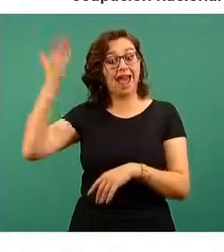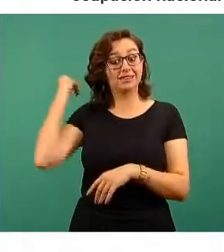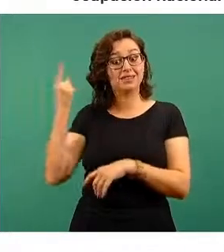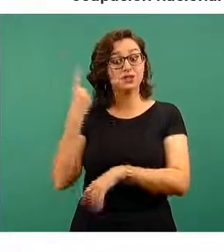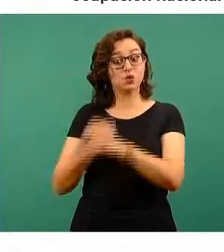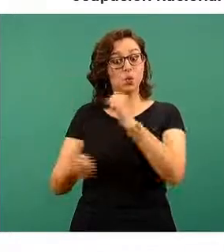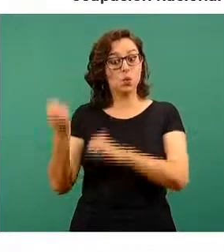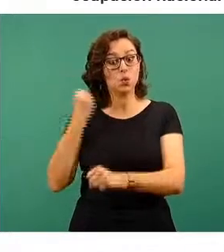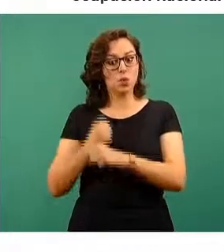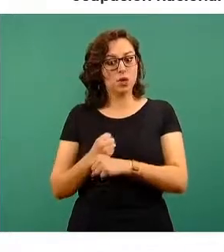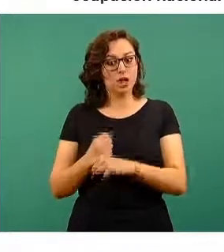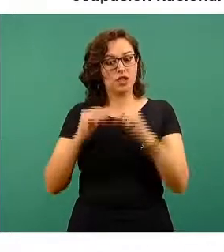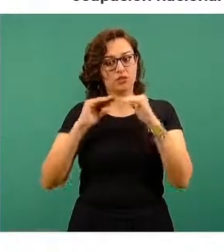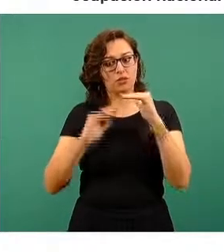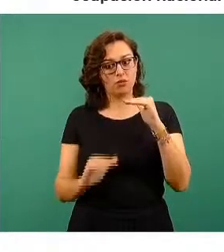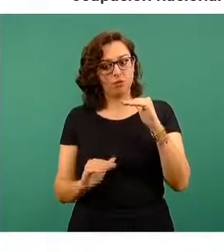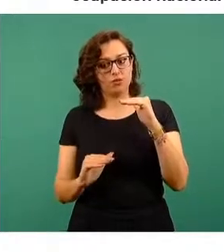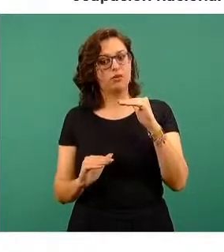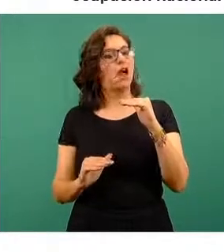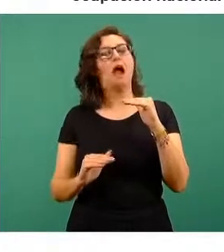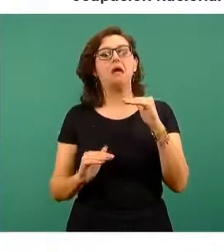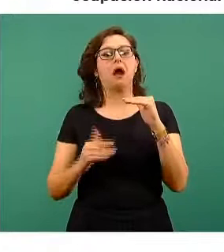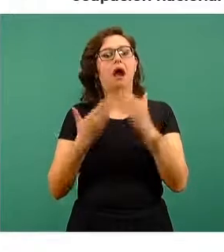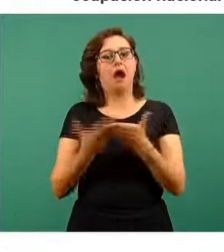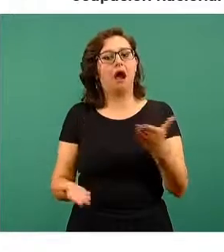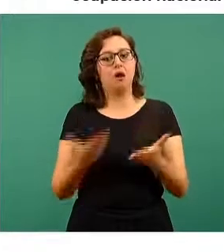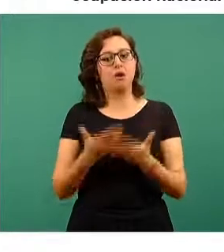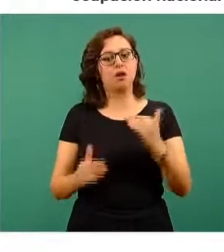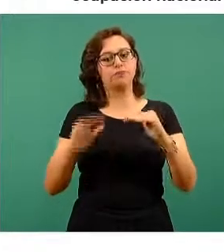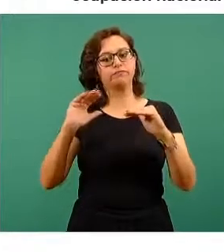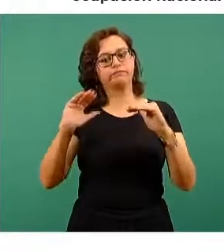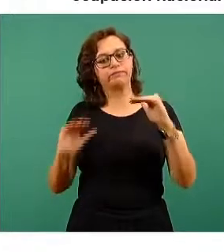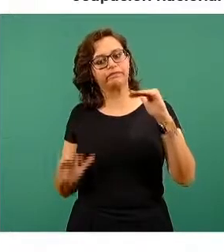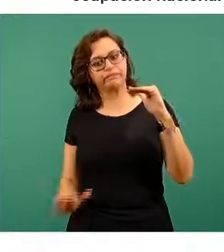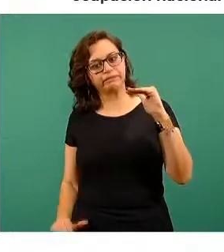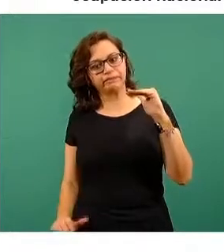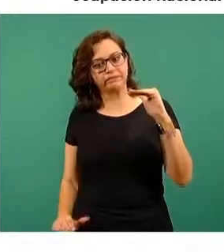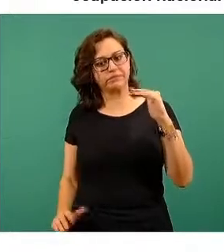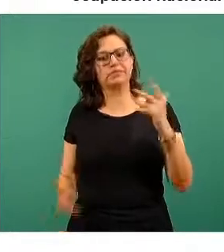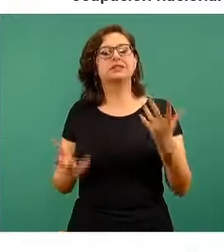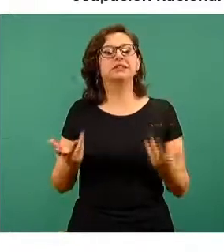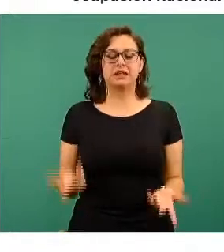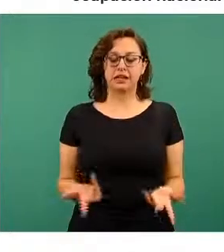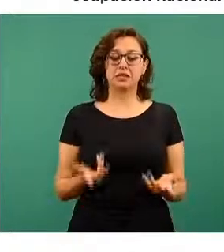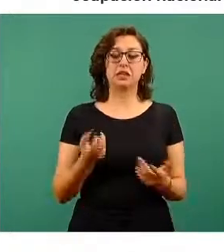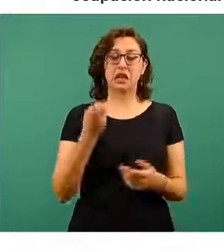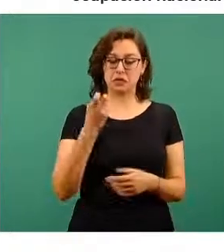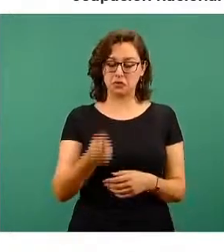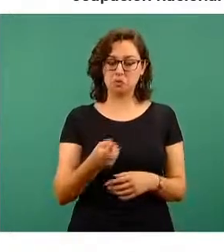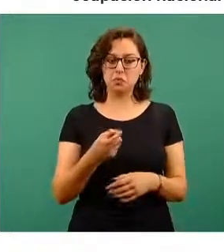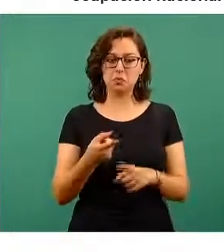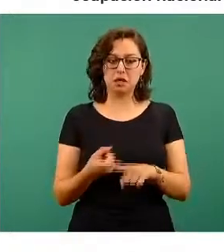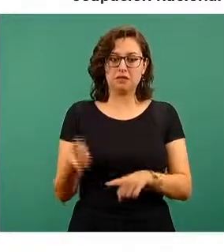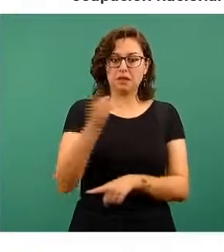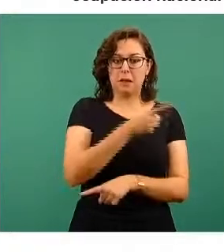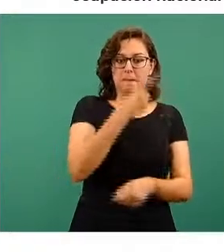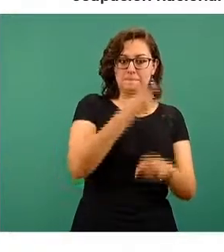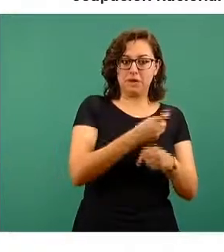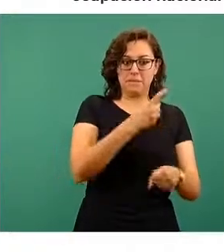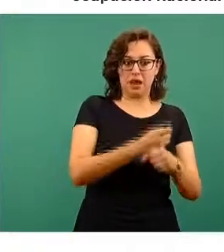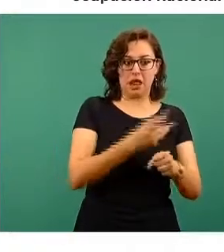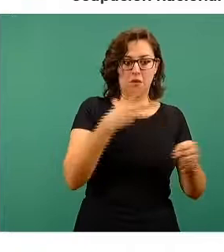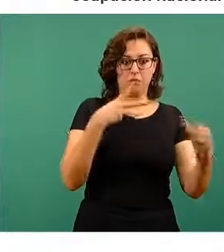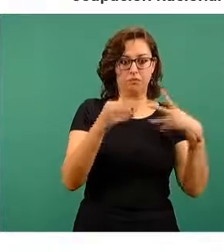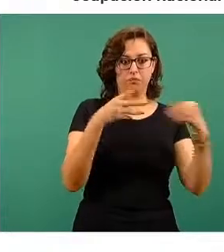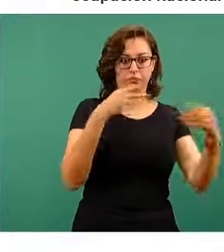momento logramos disminuir después de la primera ola. Es decir, la disminución después de la segunda ola es todavía mayor, así como la segunda